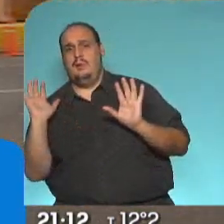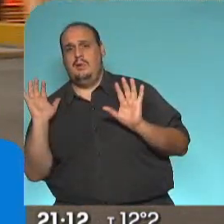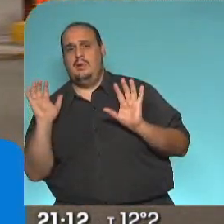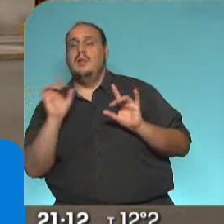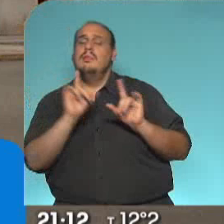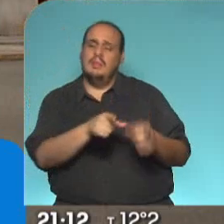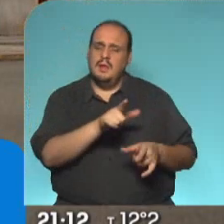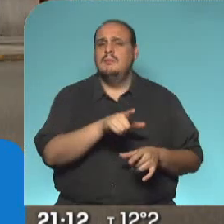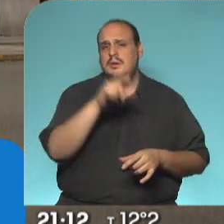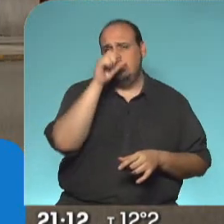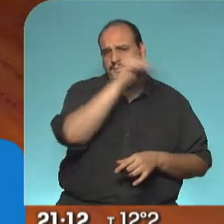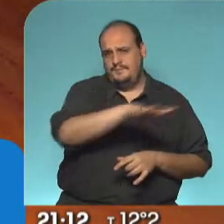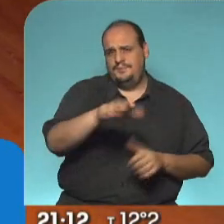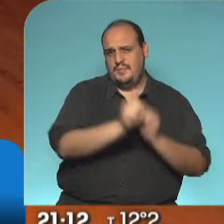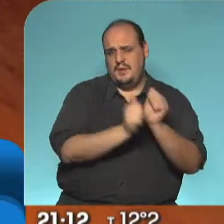campo, ¿no?